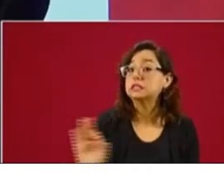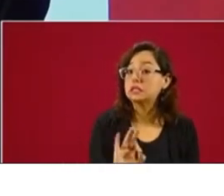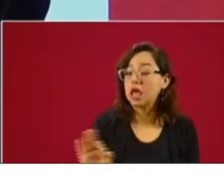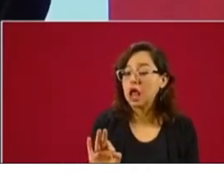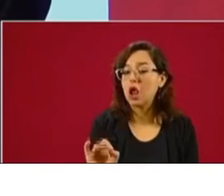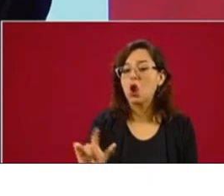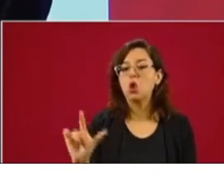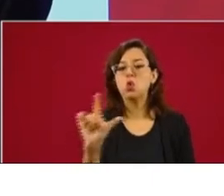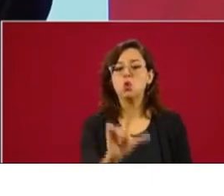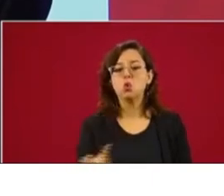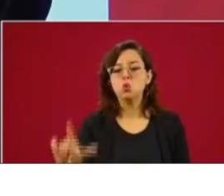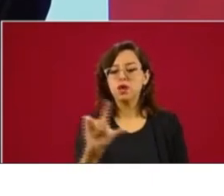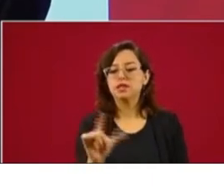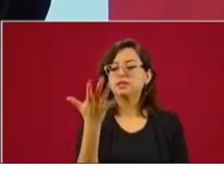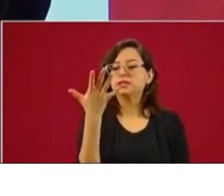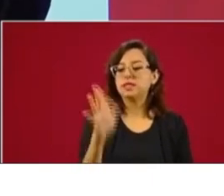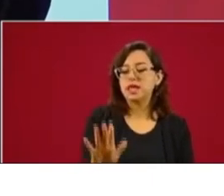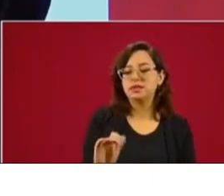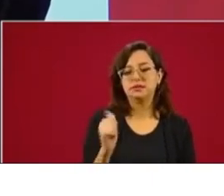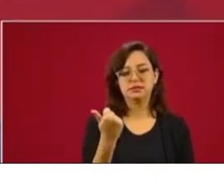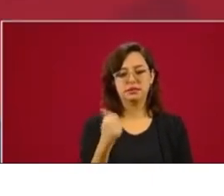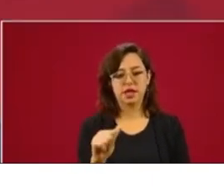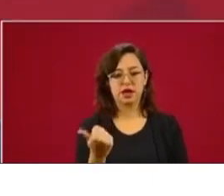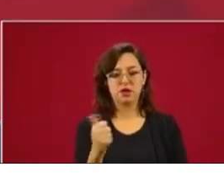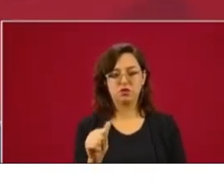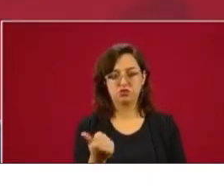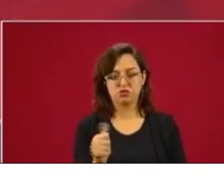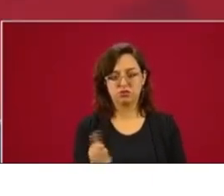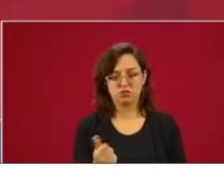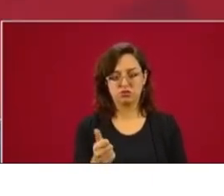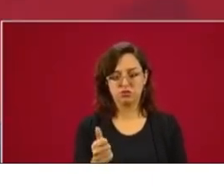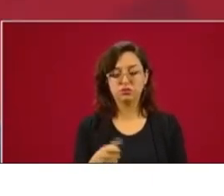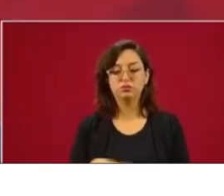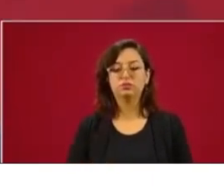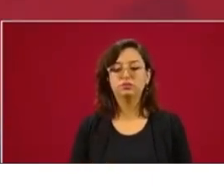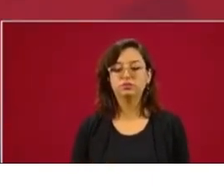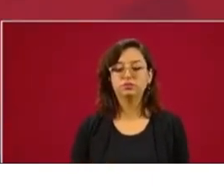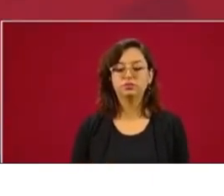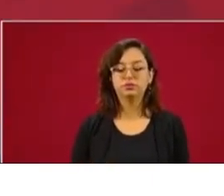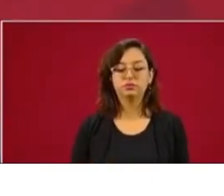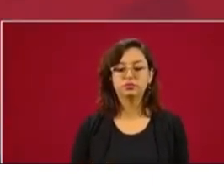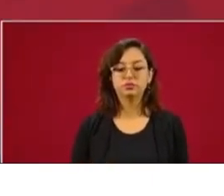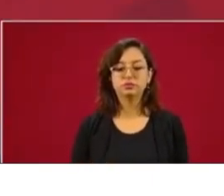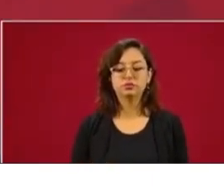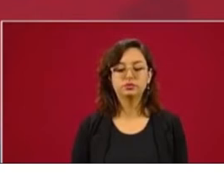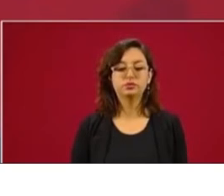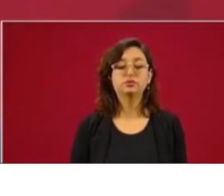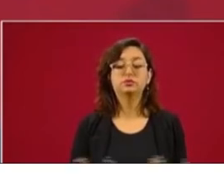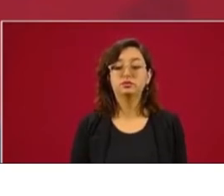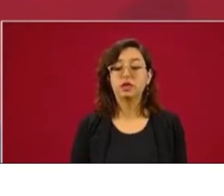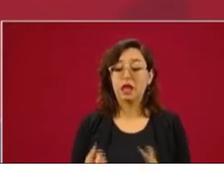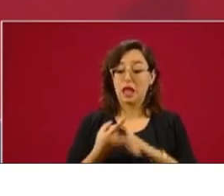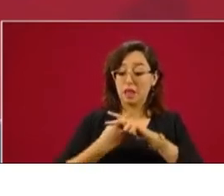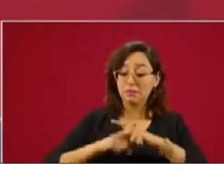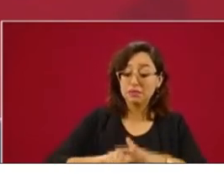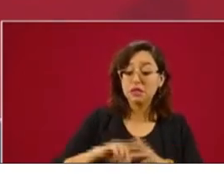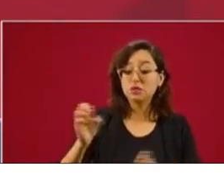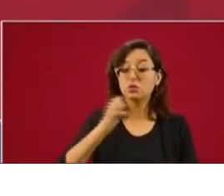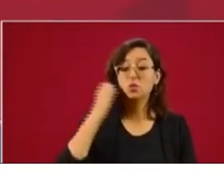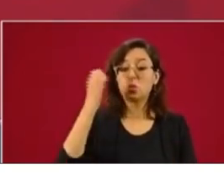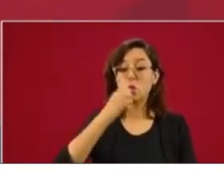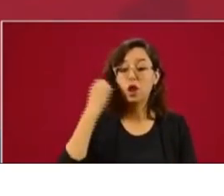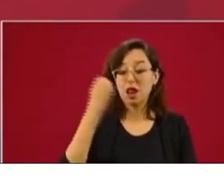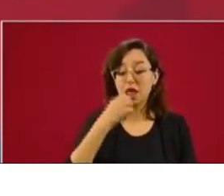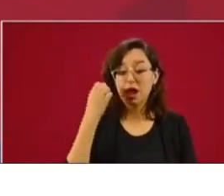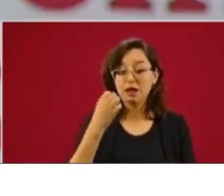10 de agosto. Retornarán, como hace un momento dije, a un curso remedial de